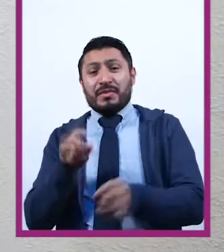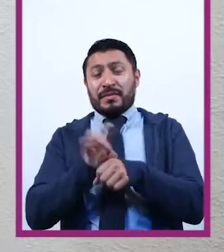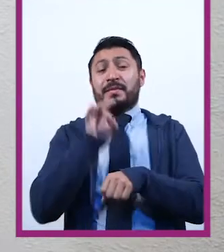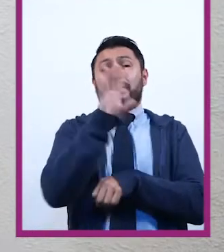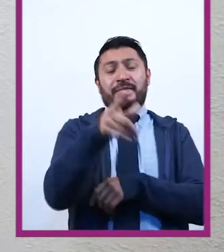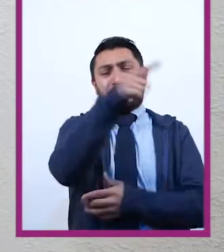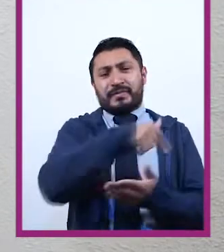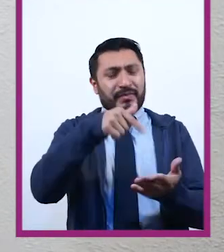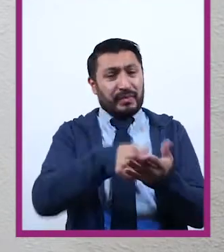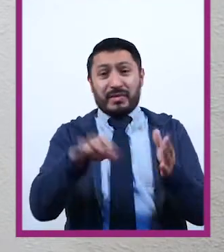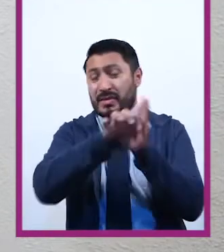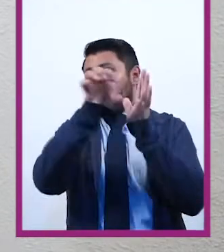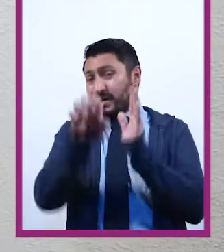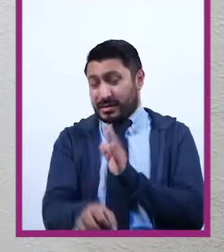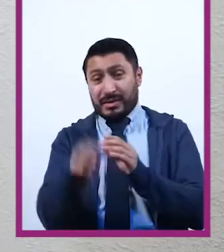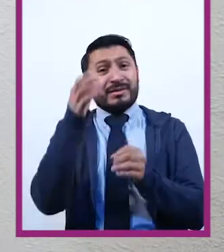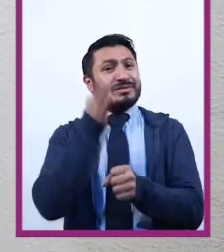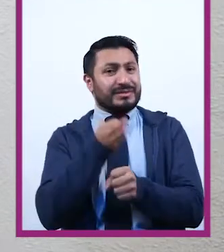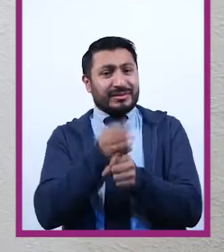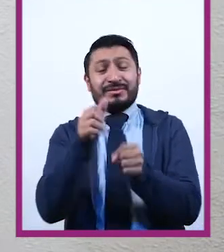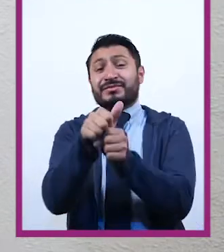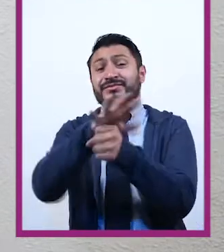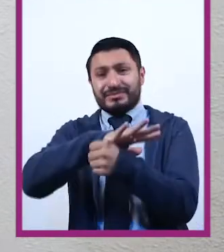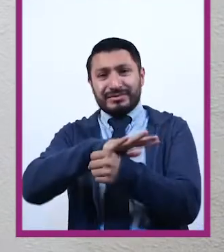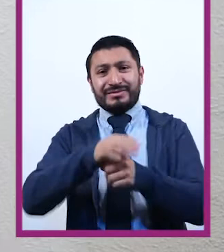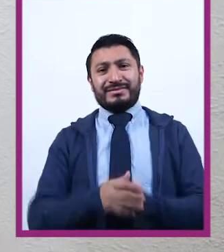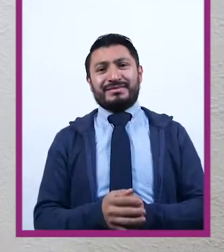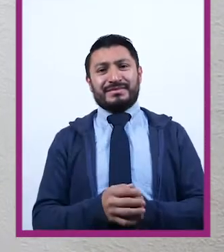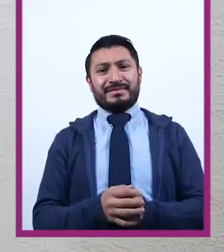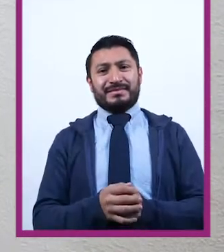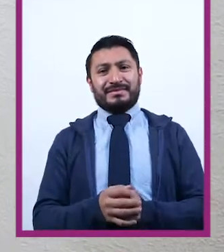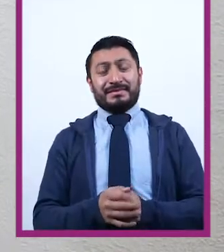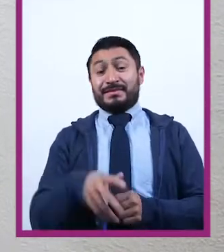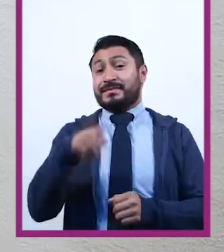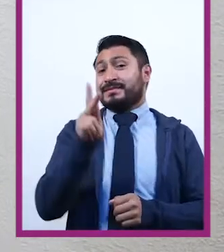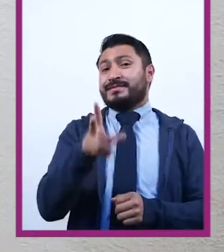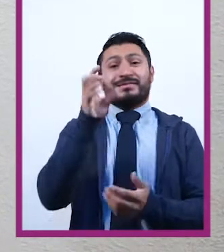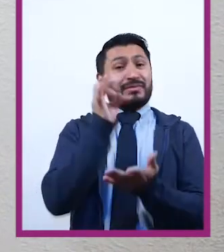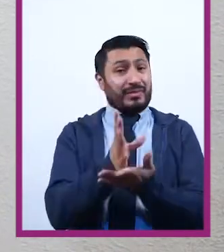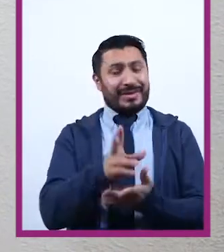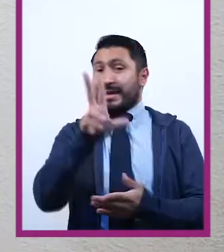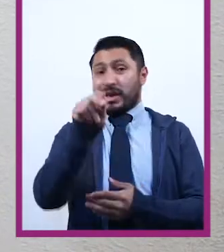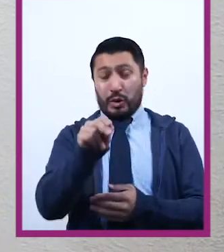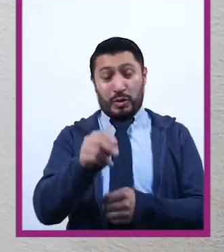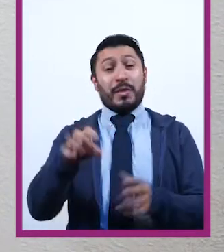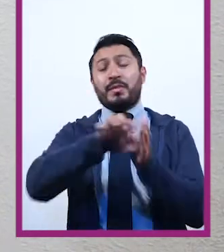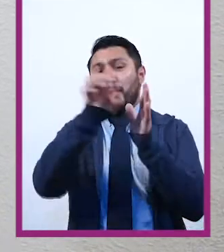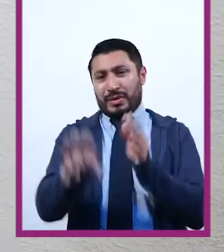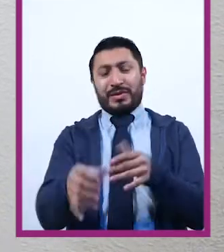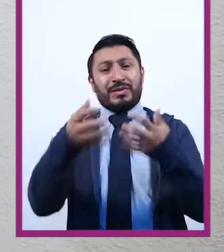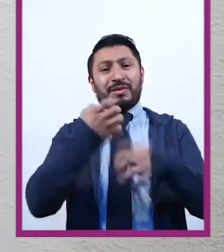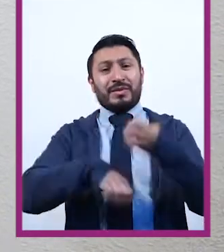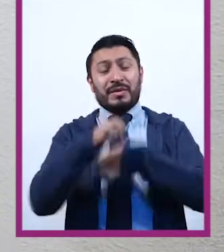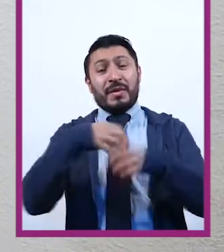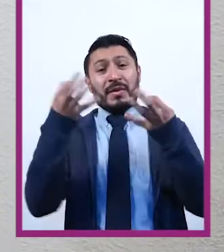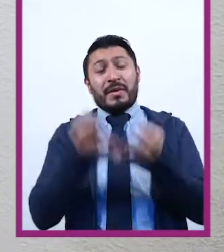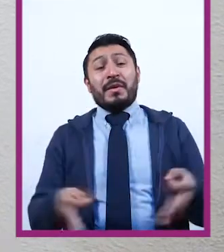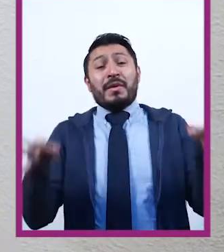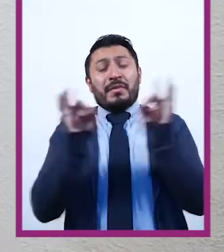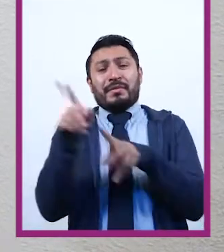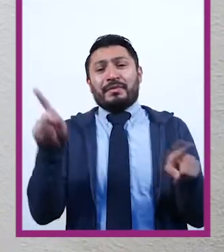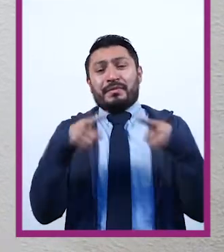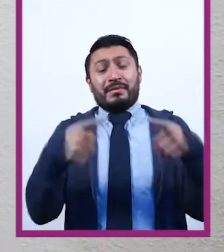a un determinado lugar, por ejemplo, como ahora con el COVID-19. Pero no solo eso, por ejemplo, a las grandes empresas